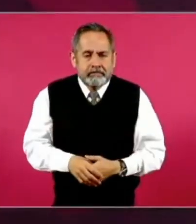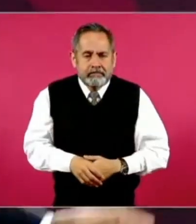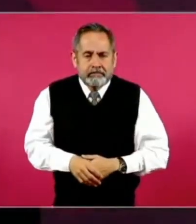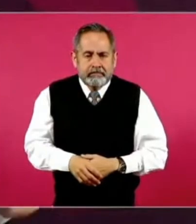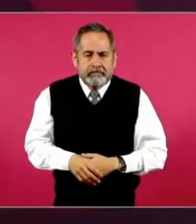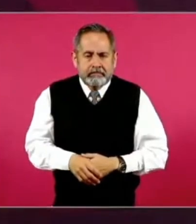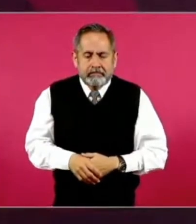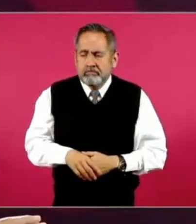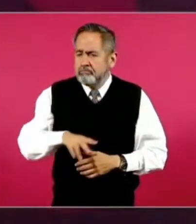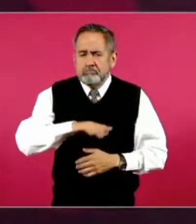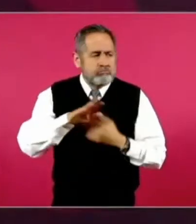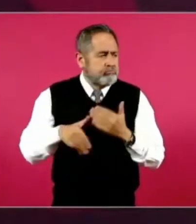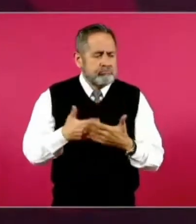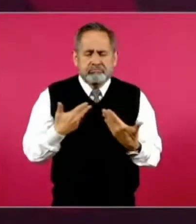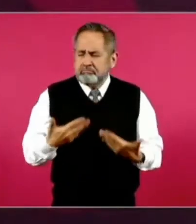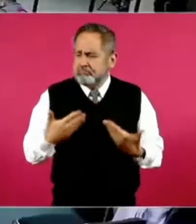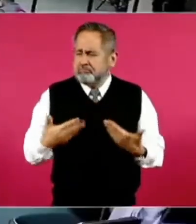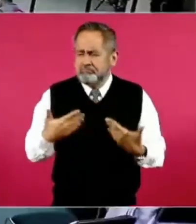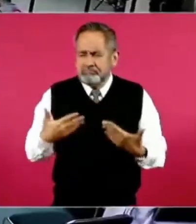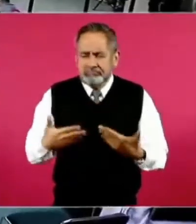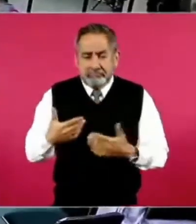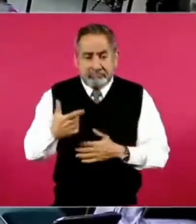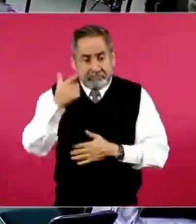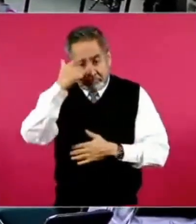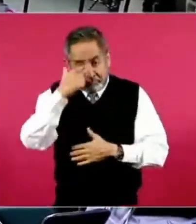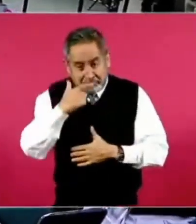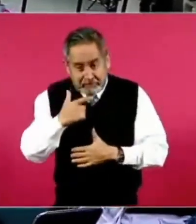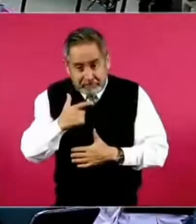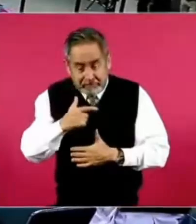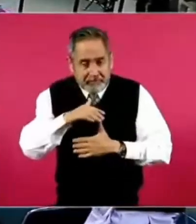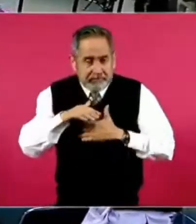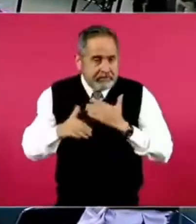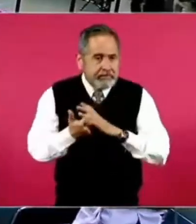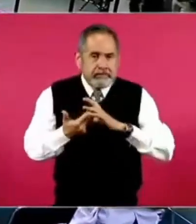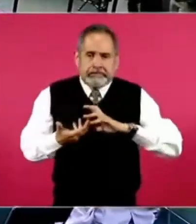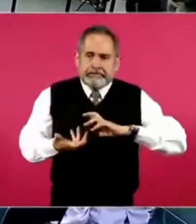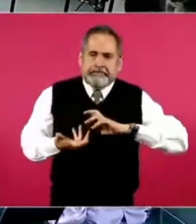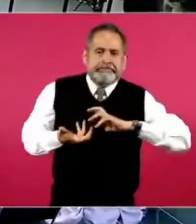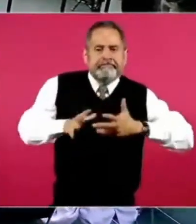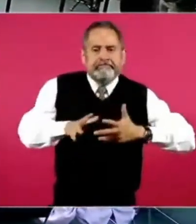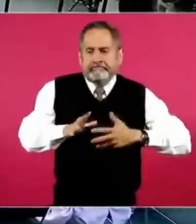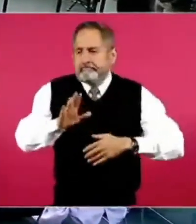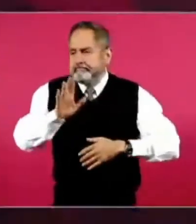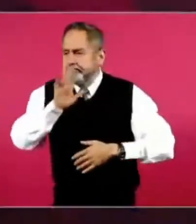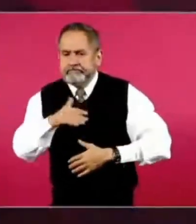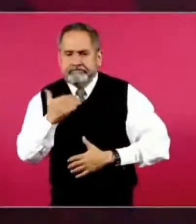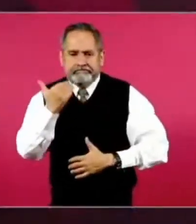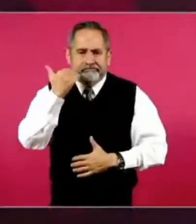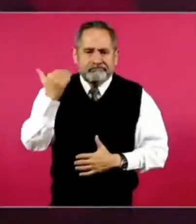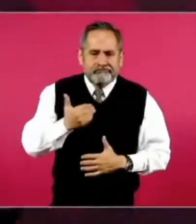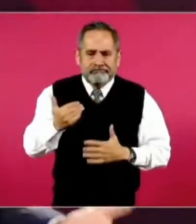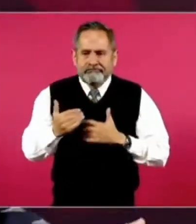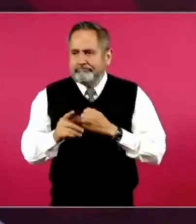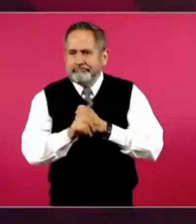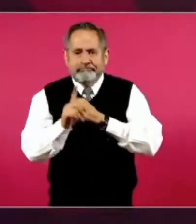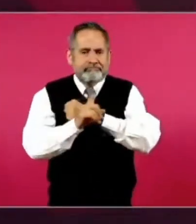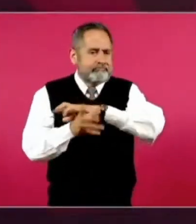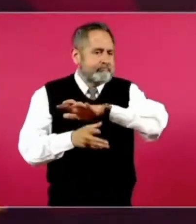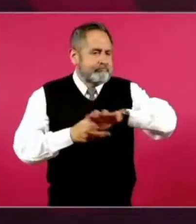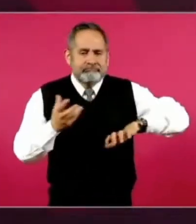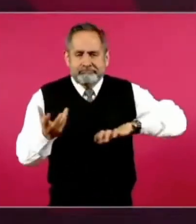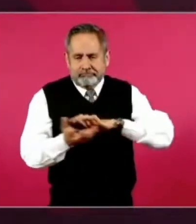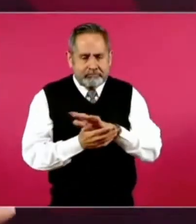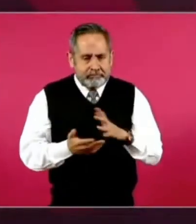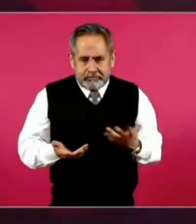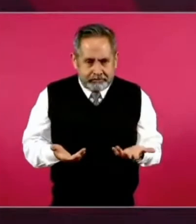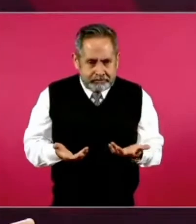Todo iba muy bien y en la noche empiezan a descomponerse las cosas y no